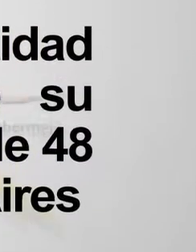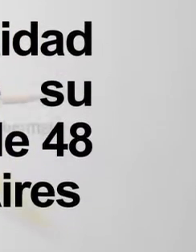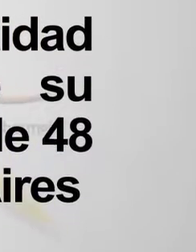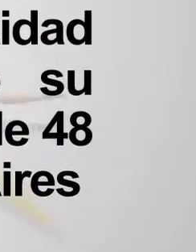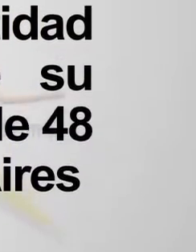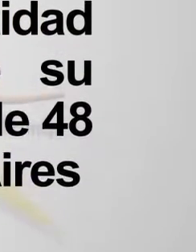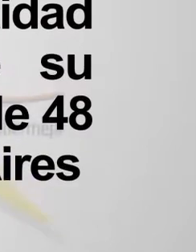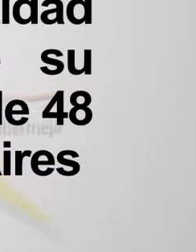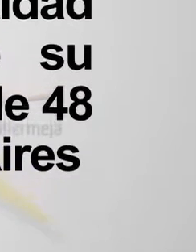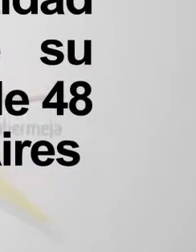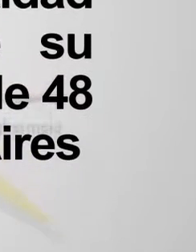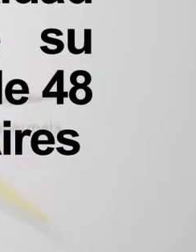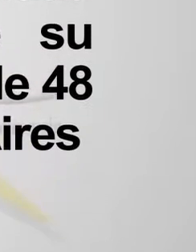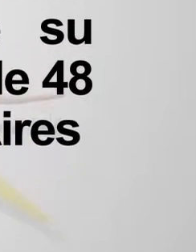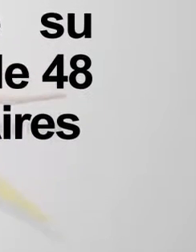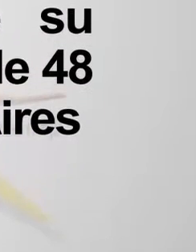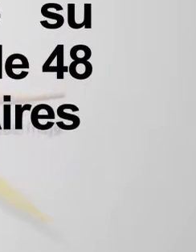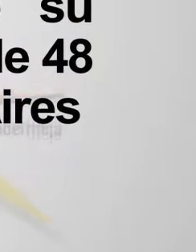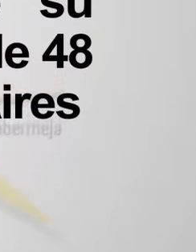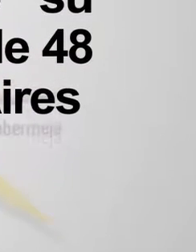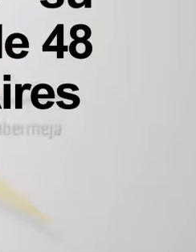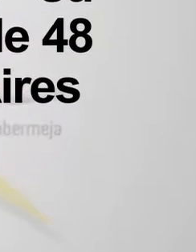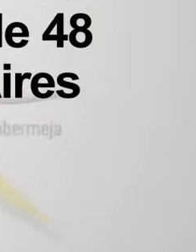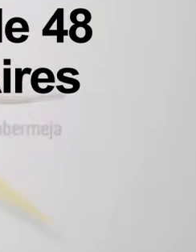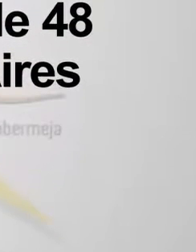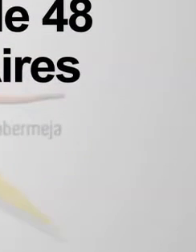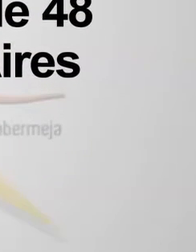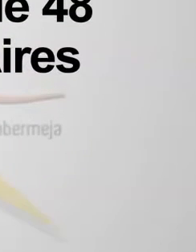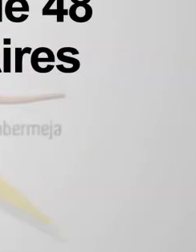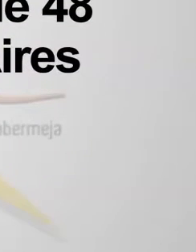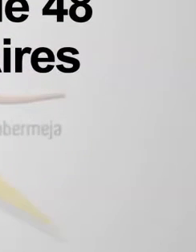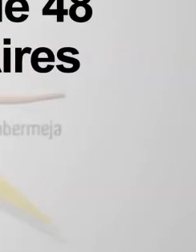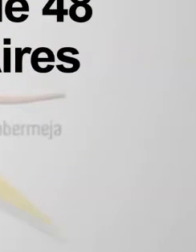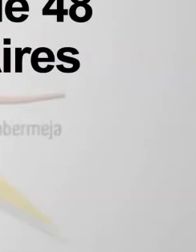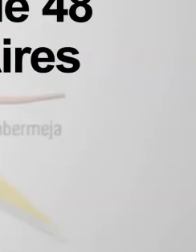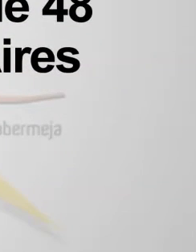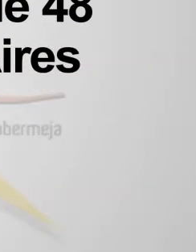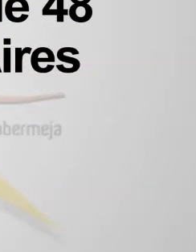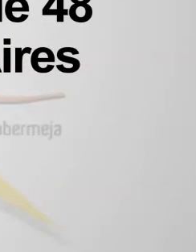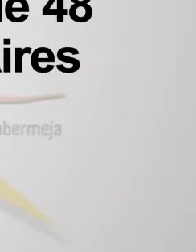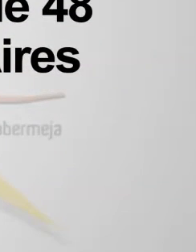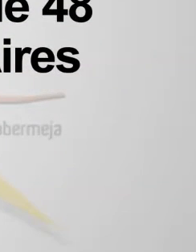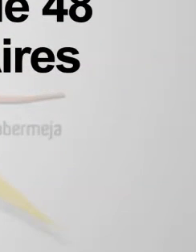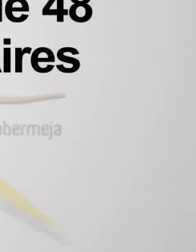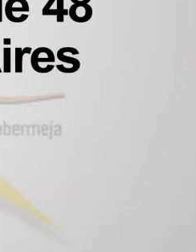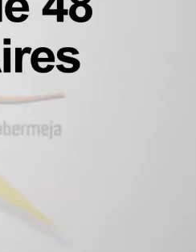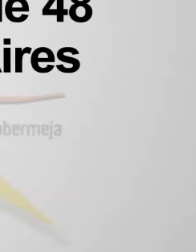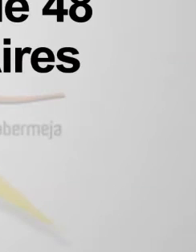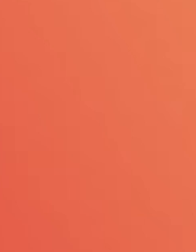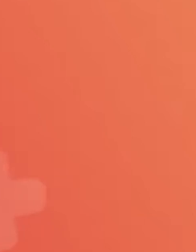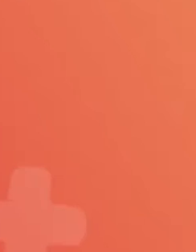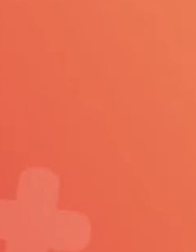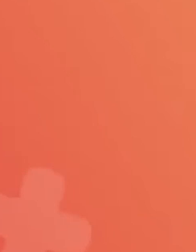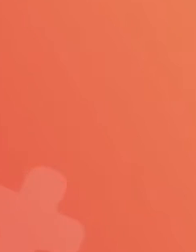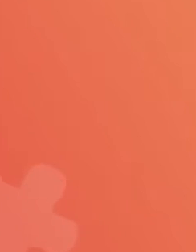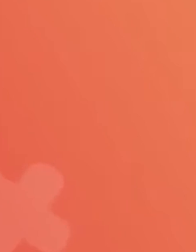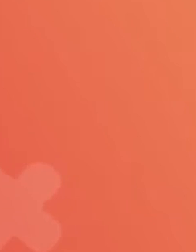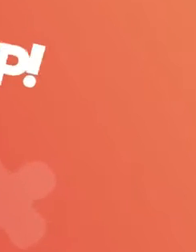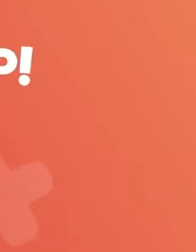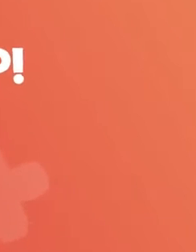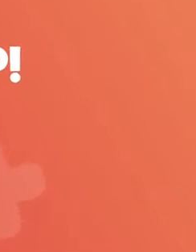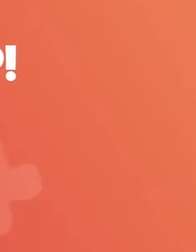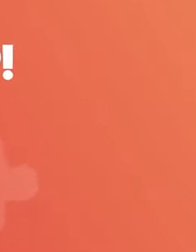la entidad debe hacerse siempre ante su oficina principal, ubicada en la calle 48, número 1725, en el barrio Buenos Aires.